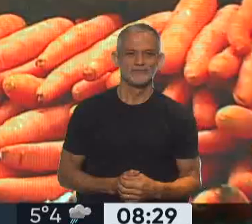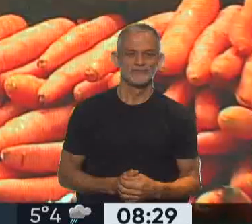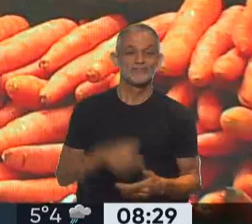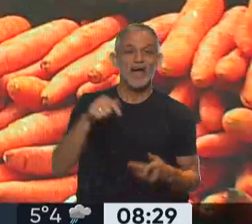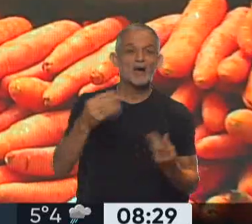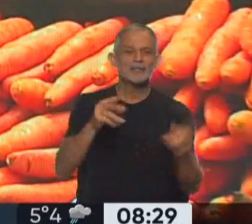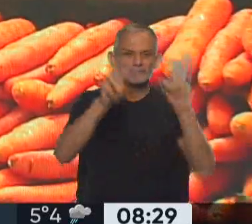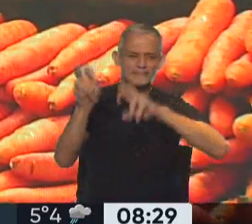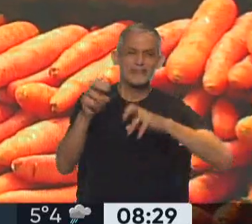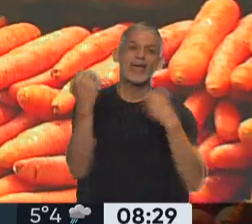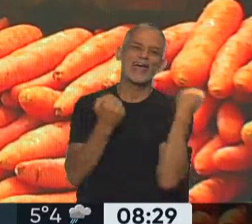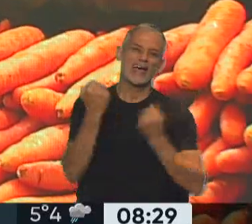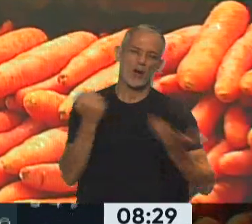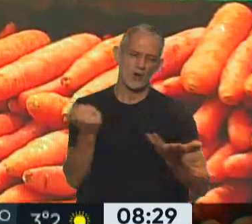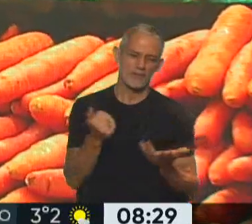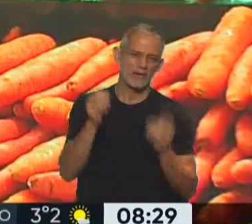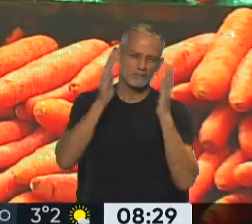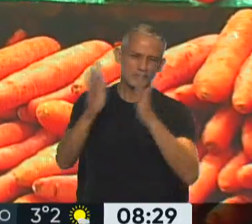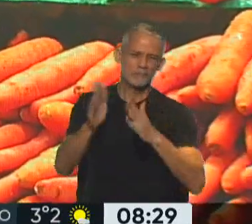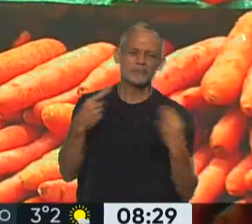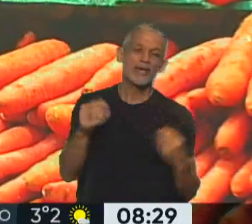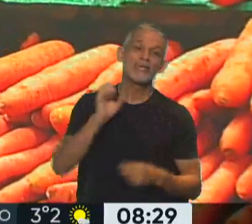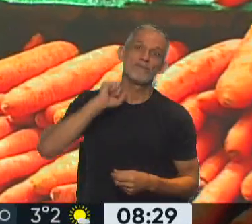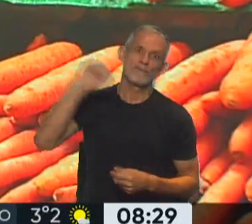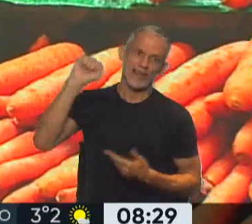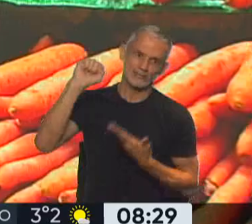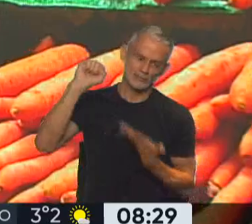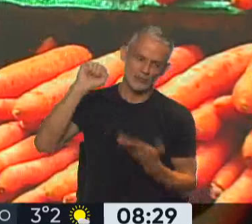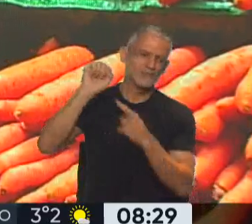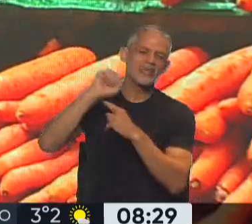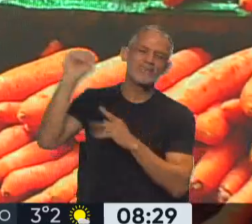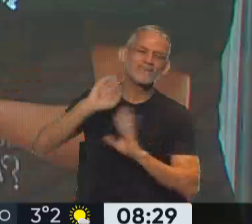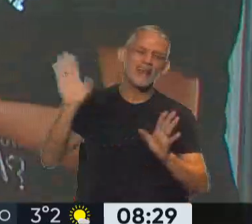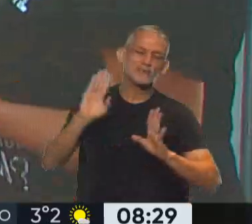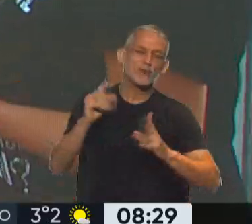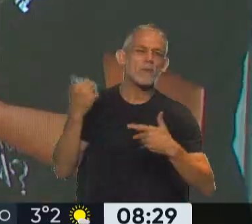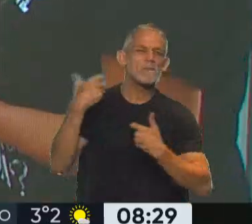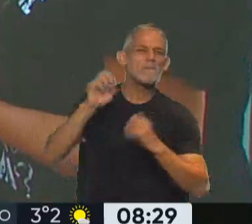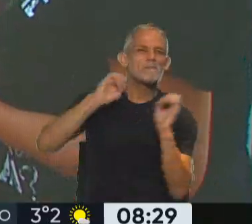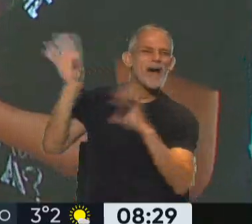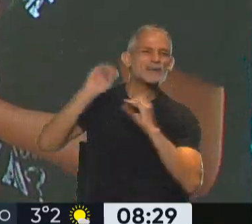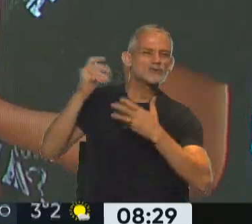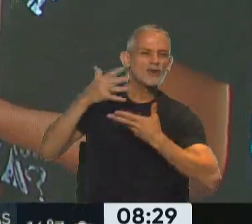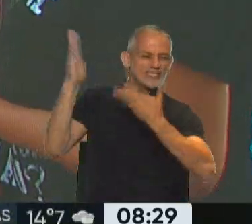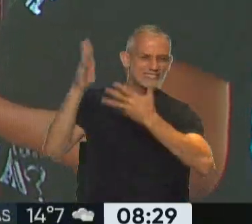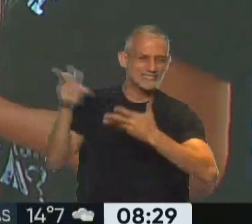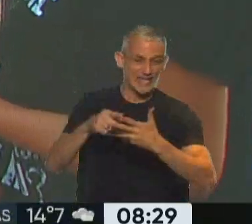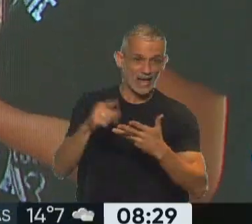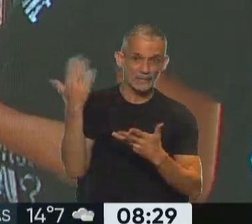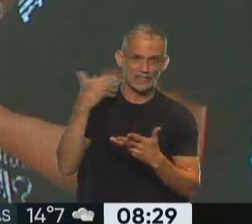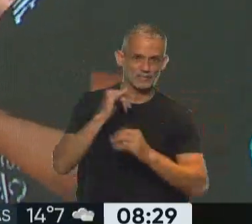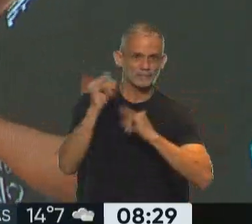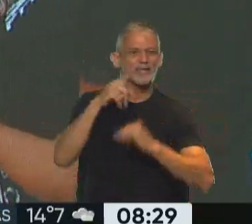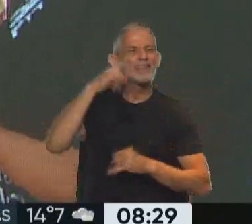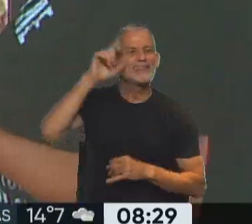Y ahora sí pasamos a hablar de economía, particularmente de la inflación mayorista que dio a conocer ayer el dato